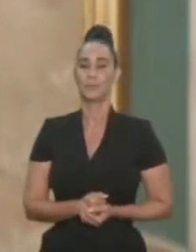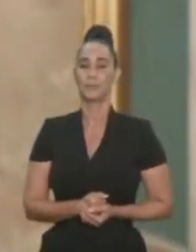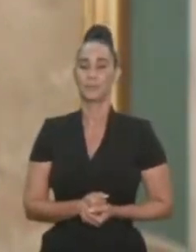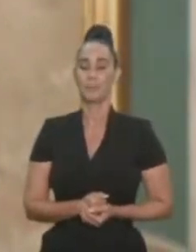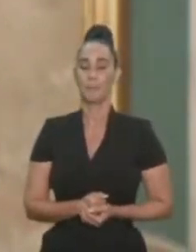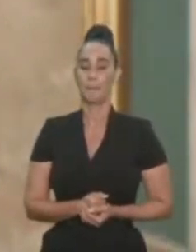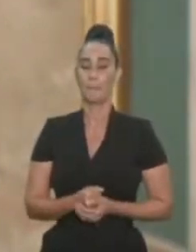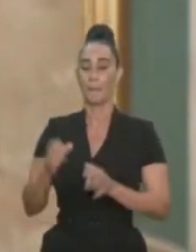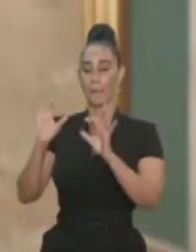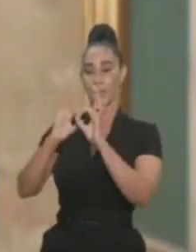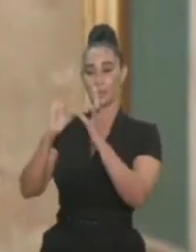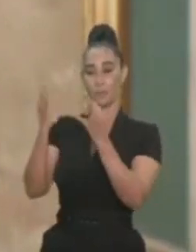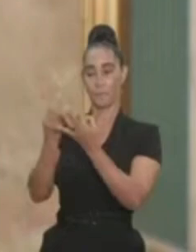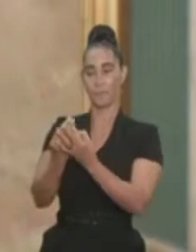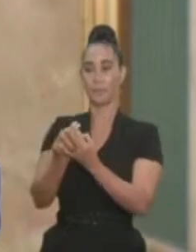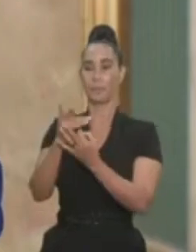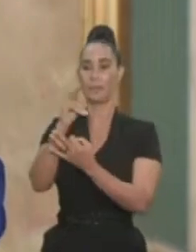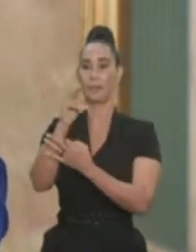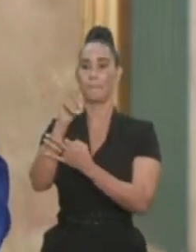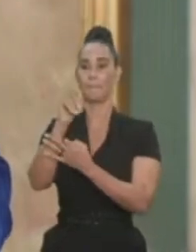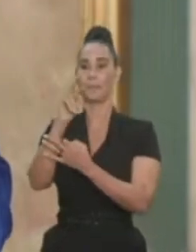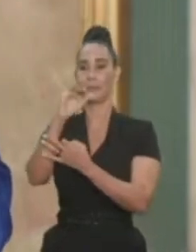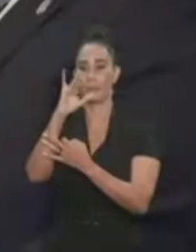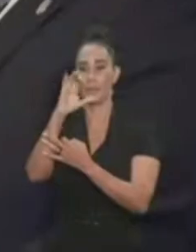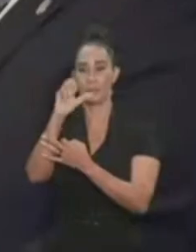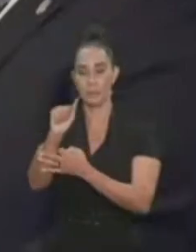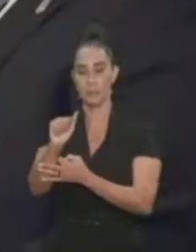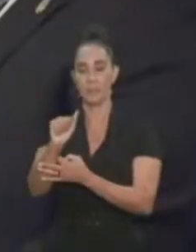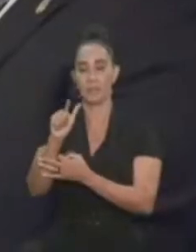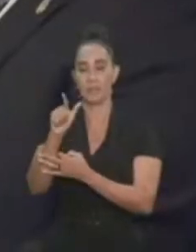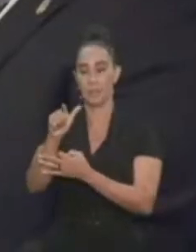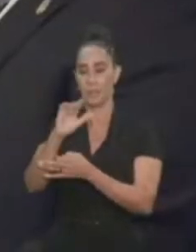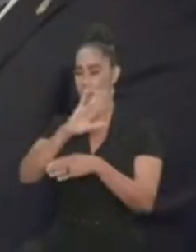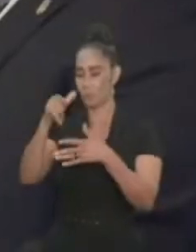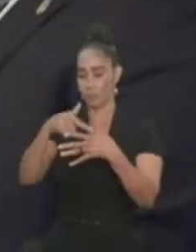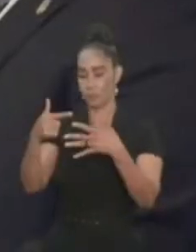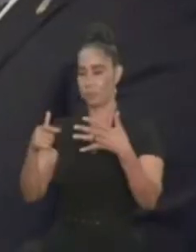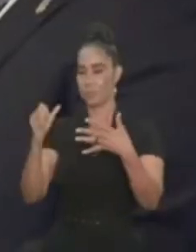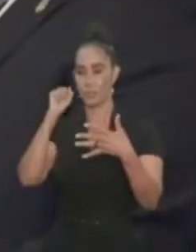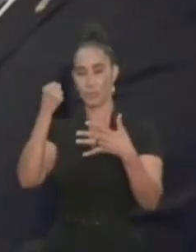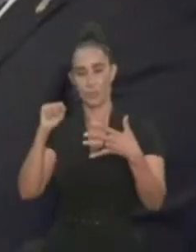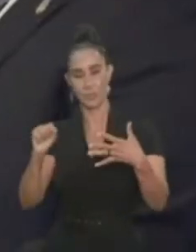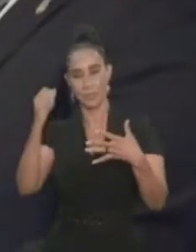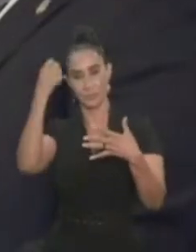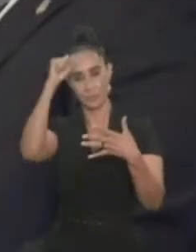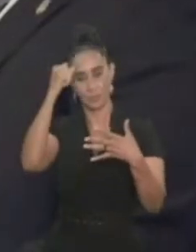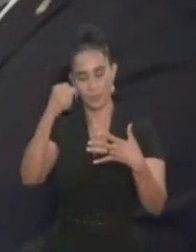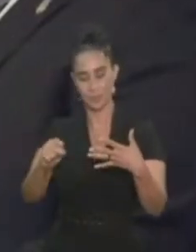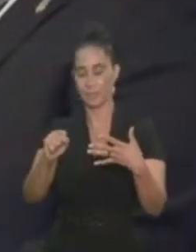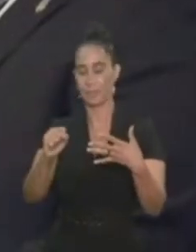A su familia, Patricia, Orlando, y a Leticia, los sobrinos, la sobrina,